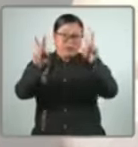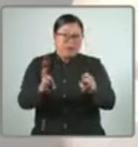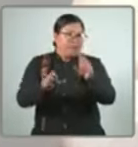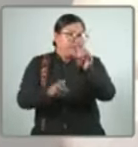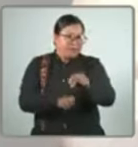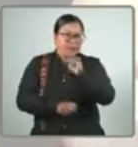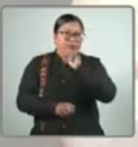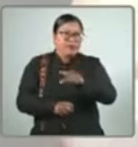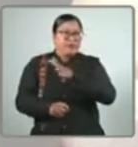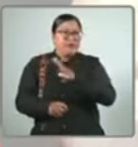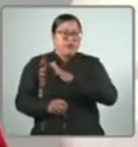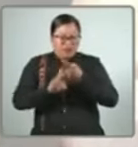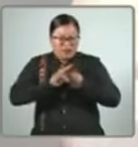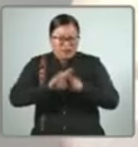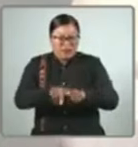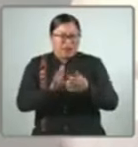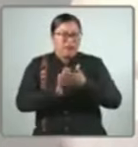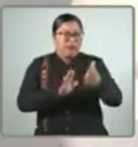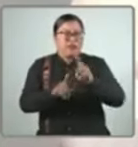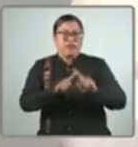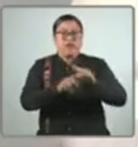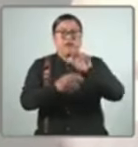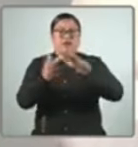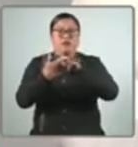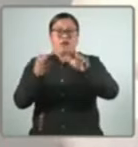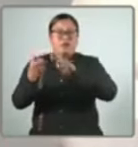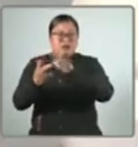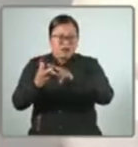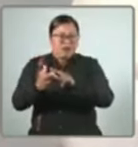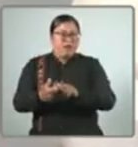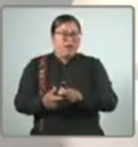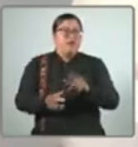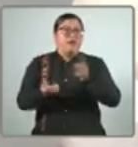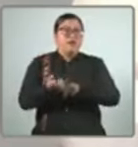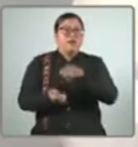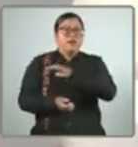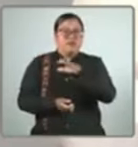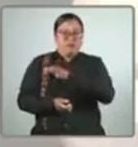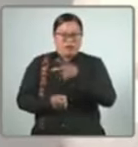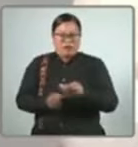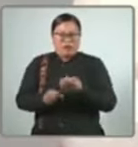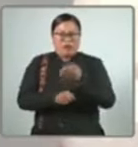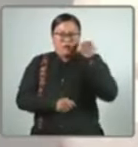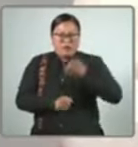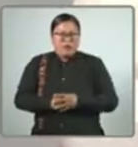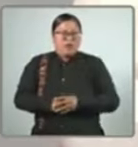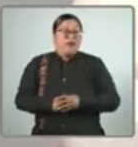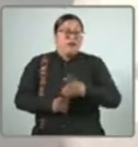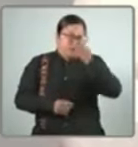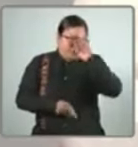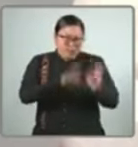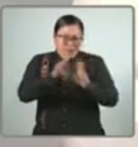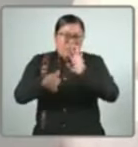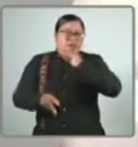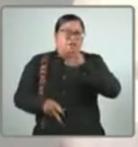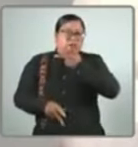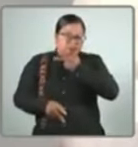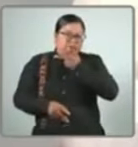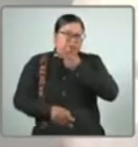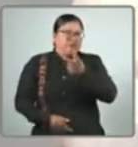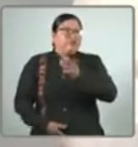que también iniciamos en las diferentes regiones del Colegio de Bachilleres del Estado de Oaxaca pláticas para padres. Hemos